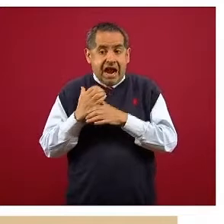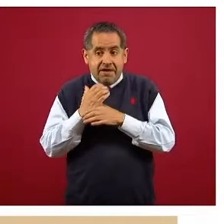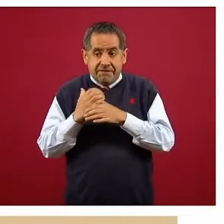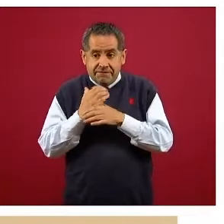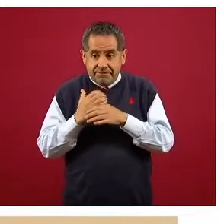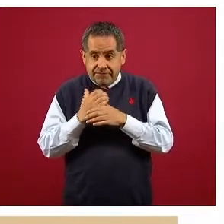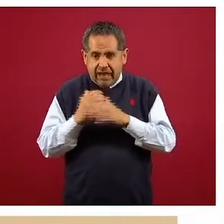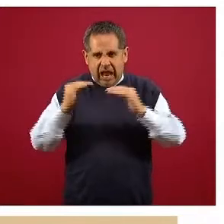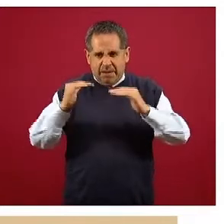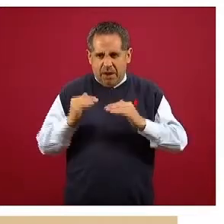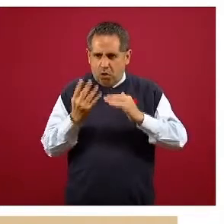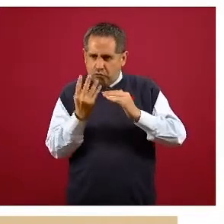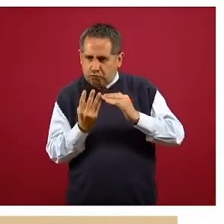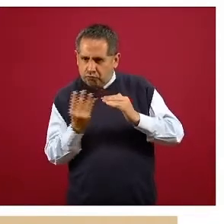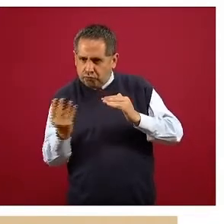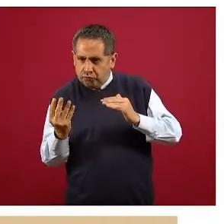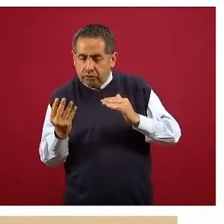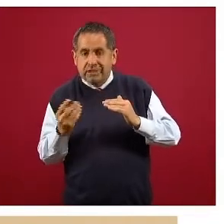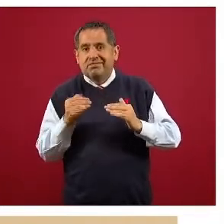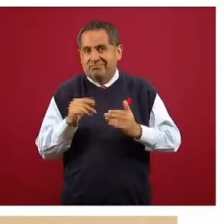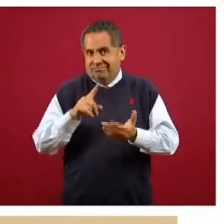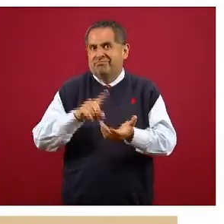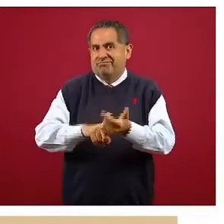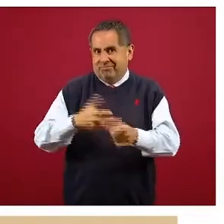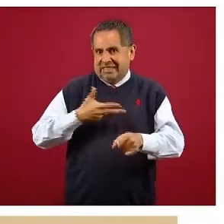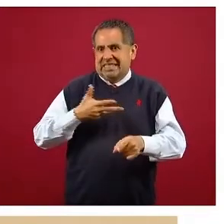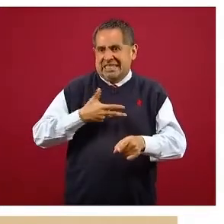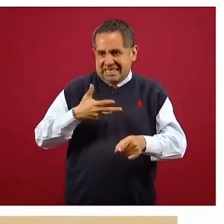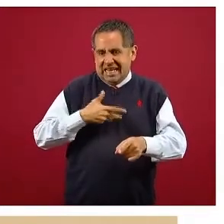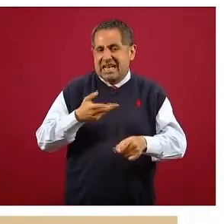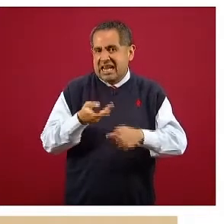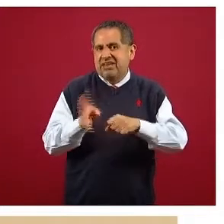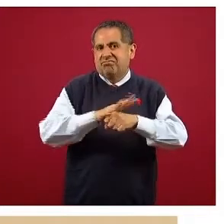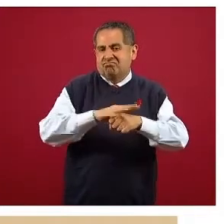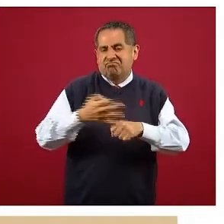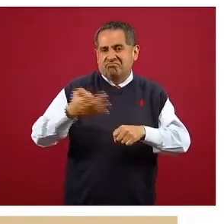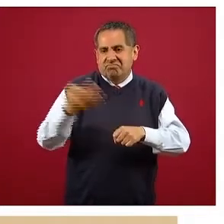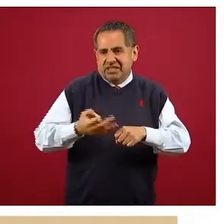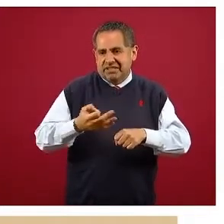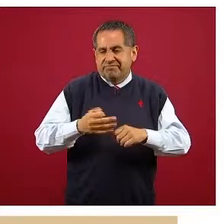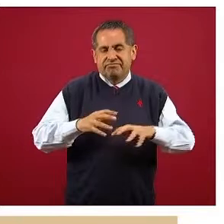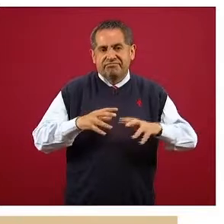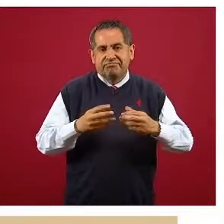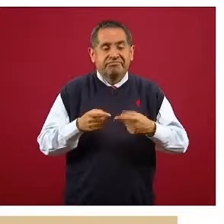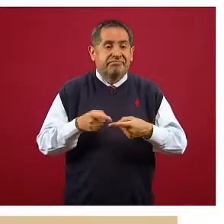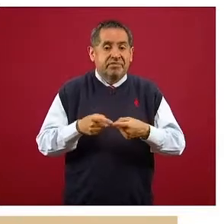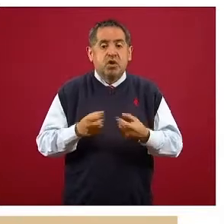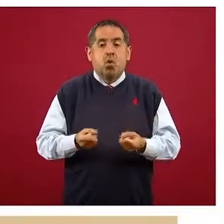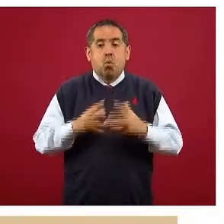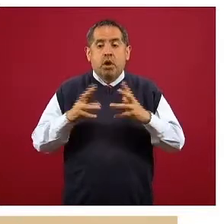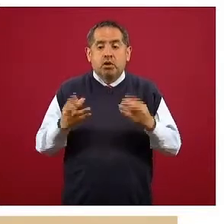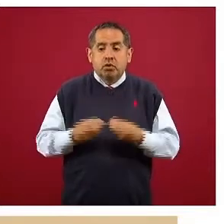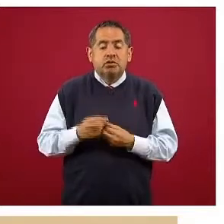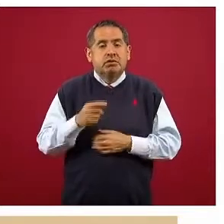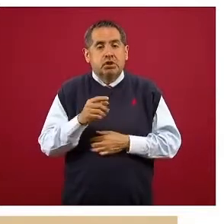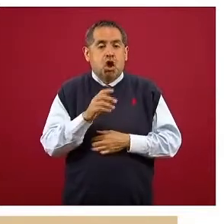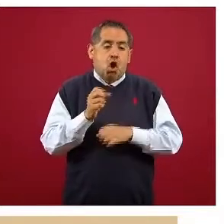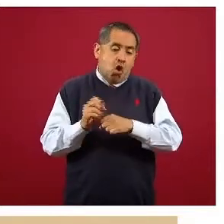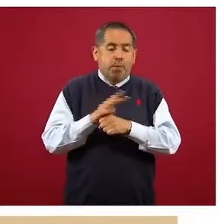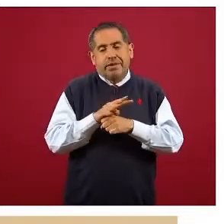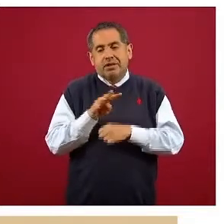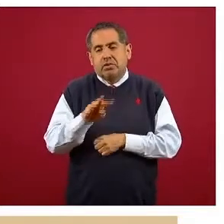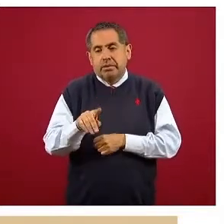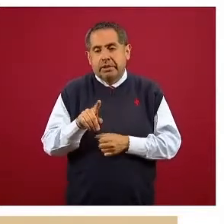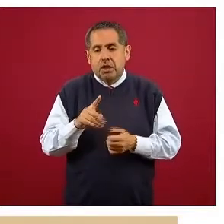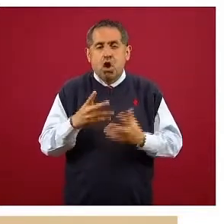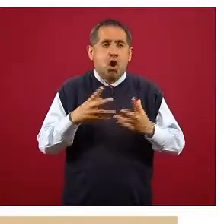parte inferior, son los que dieron positivo y por lo tanto nuestros casos confirmados hasta el momento acumulados de COVID-19,